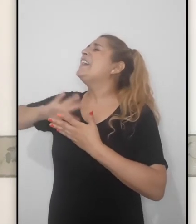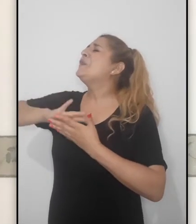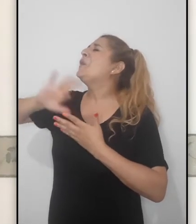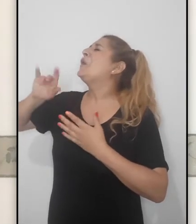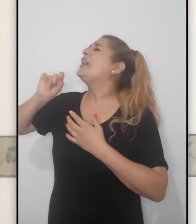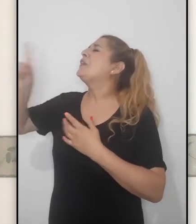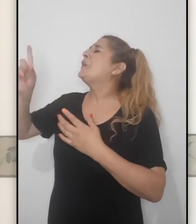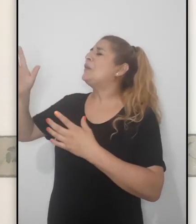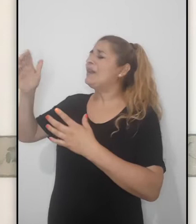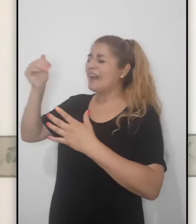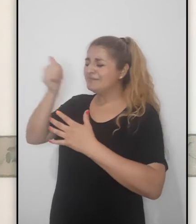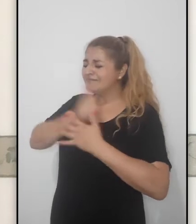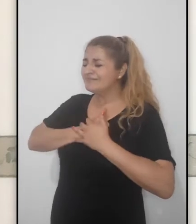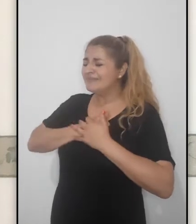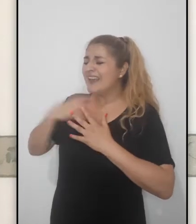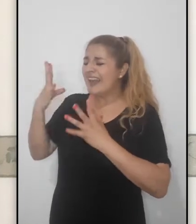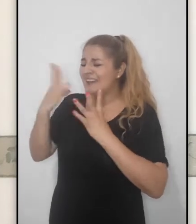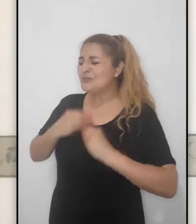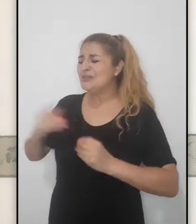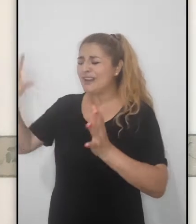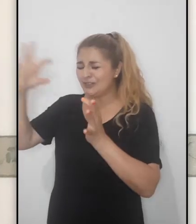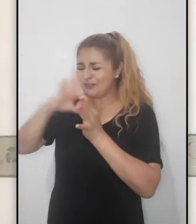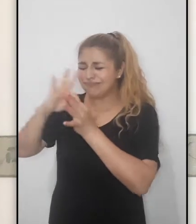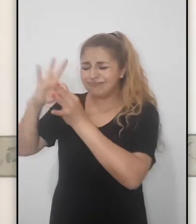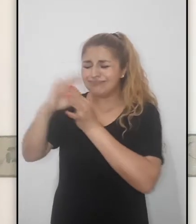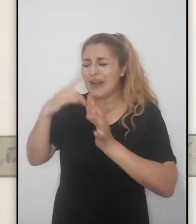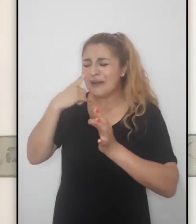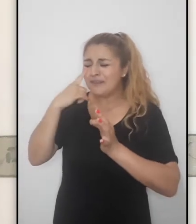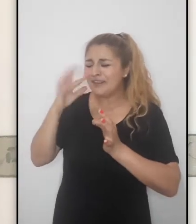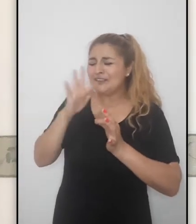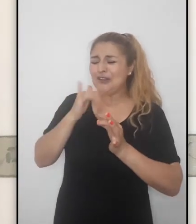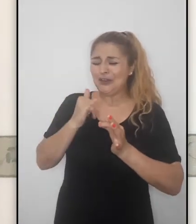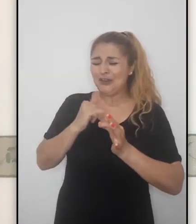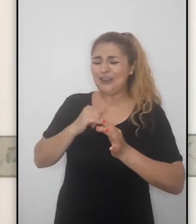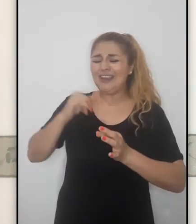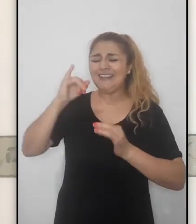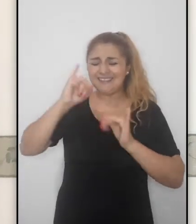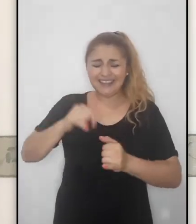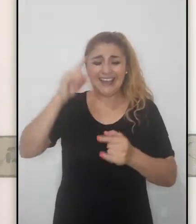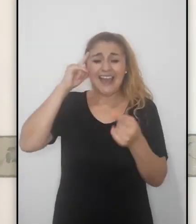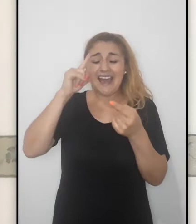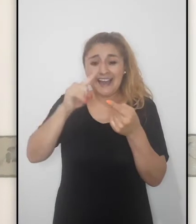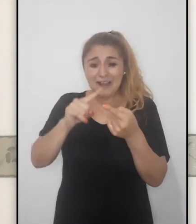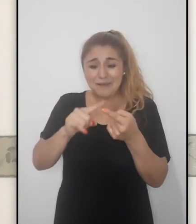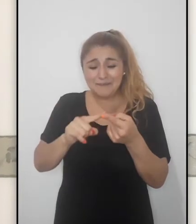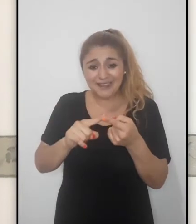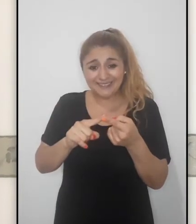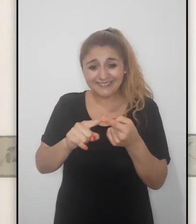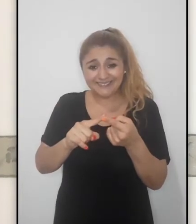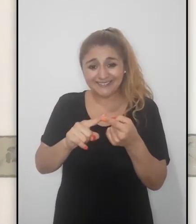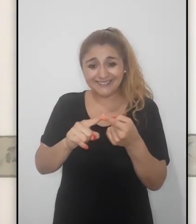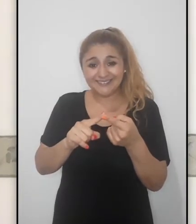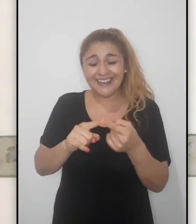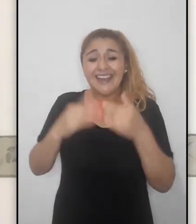así es y que así sea gracias por compartir este